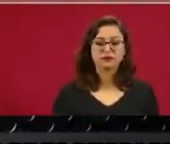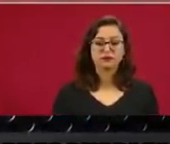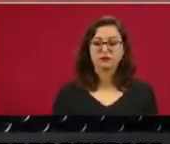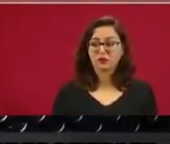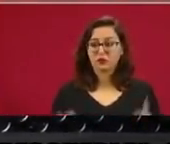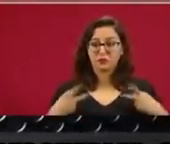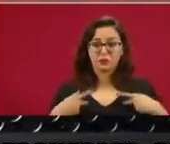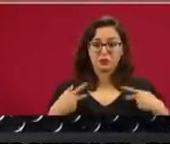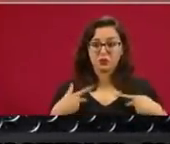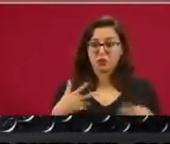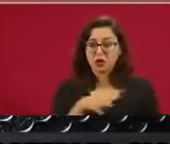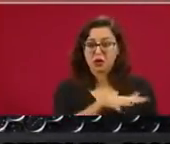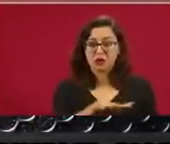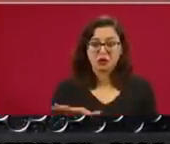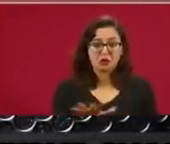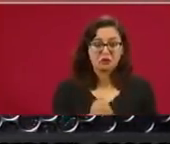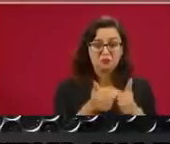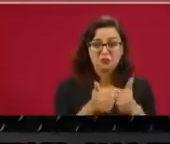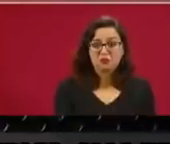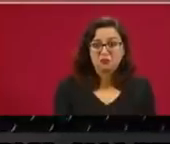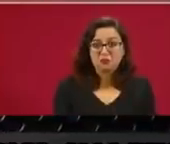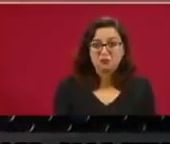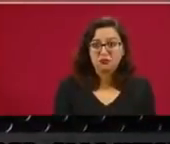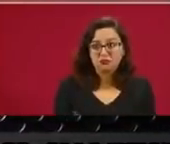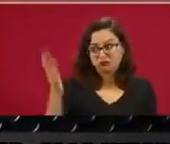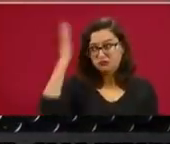la gente, pues,